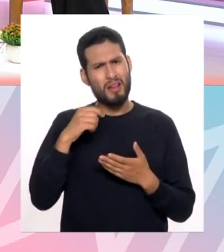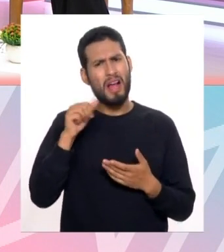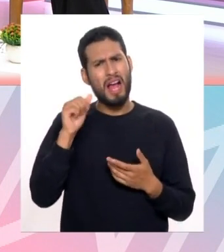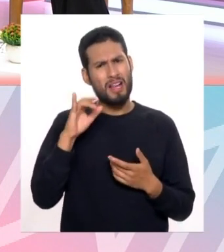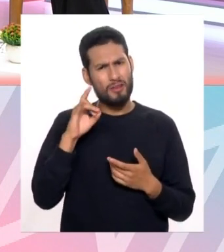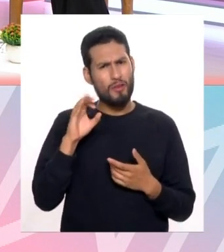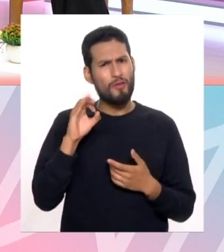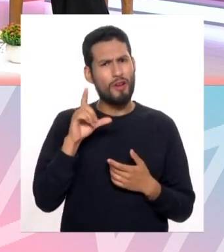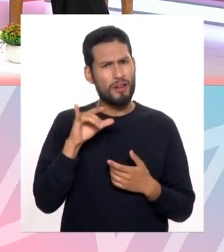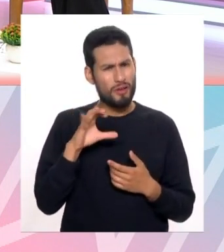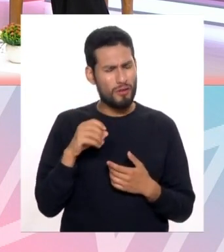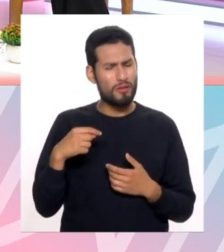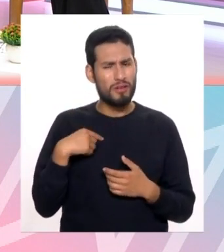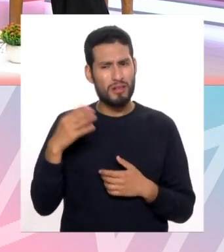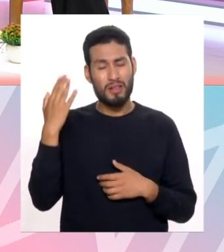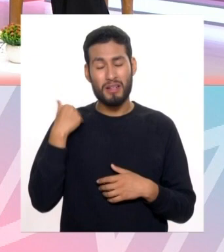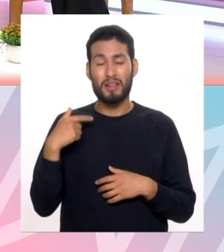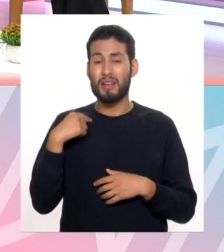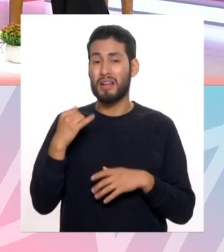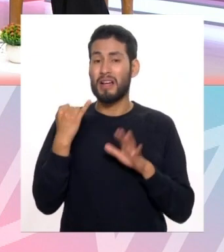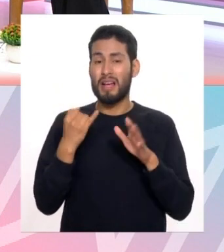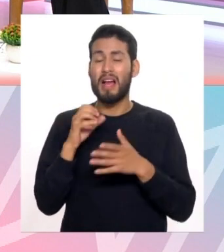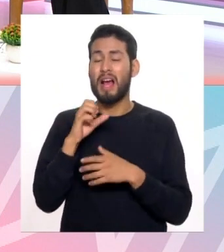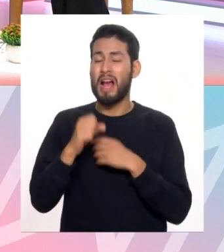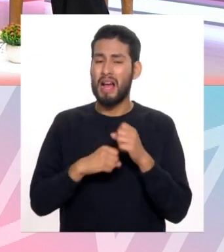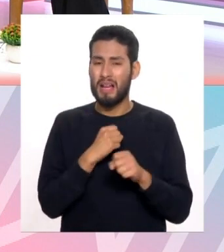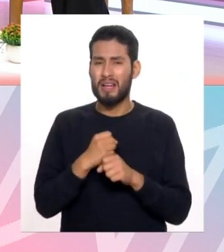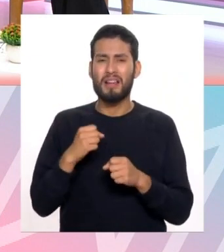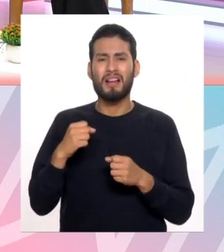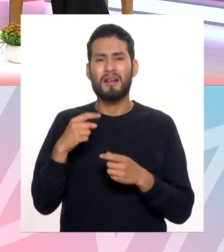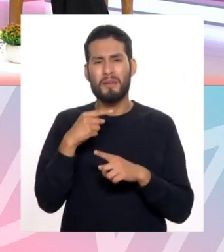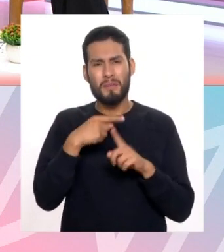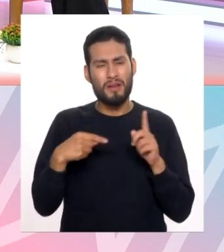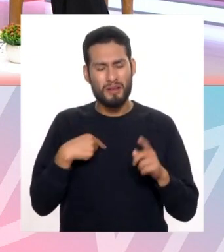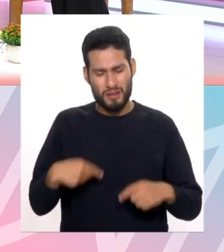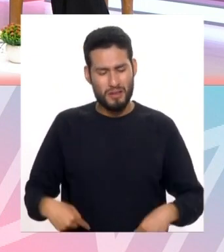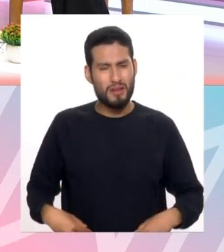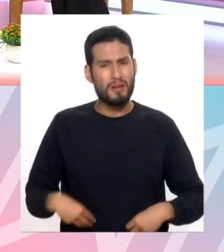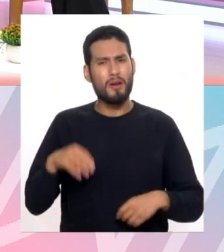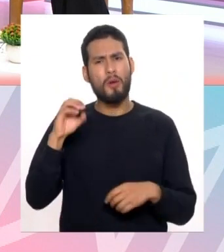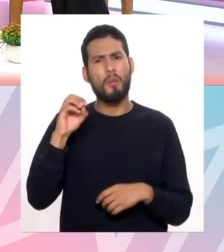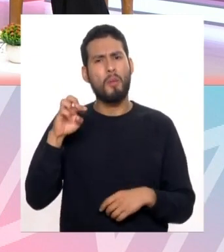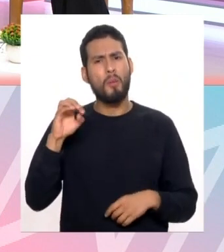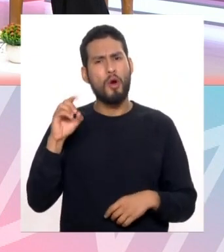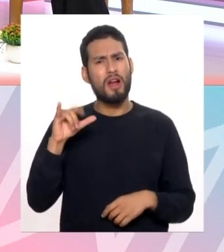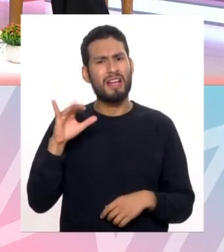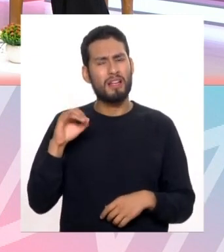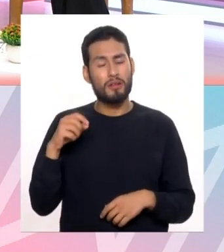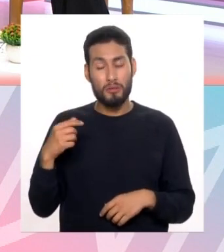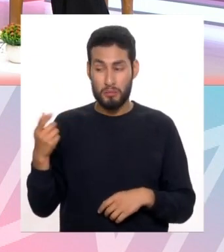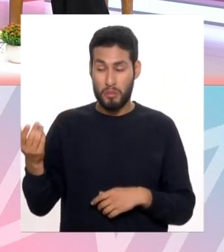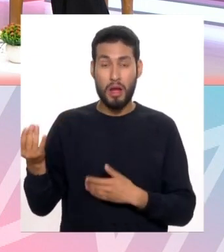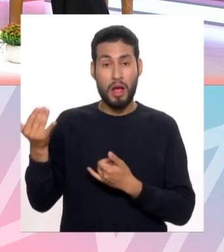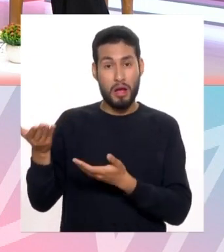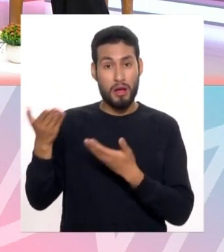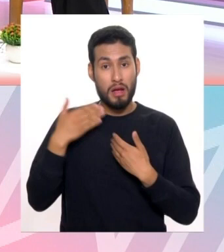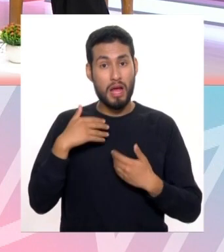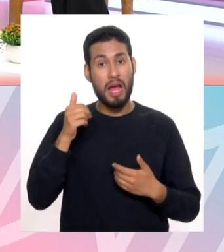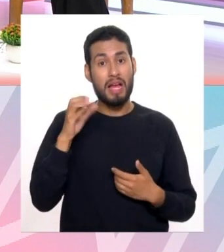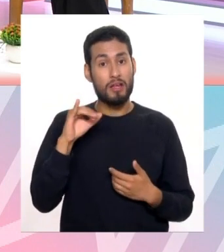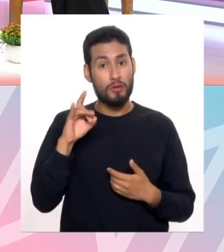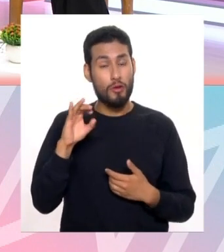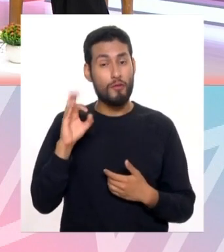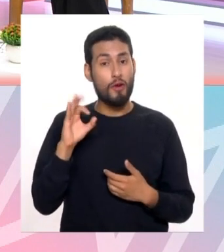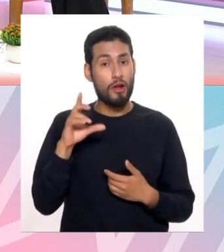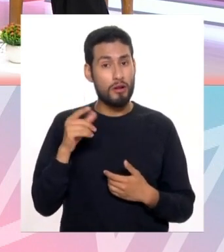salir embarazada a los 6 años y medio por el tema de los poliquísteos. Entonces, cuando el doctor ya me recetó el ácido fólico, ahora que estaba embarazada,